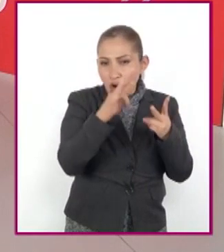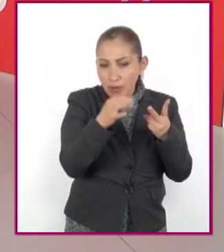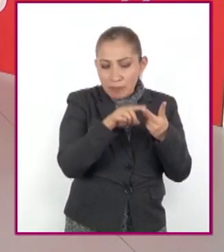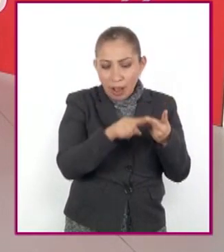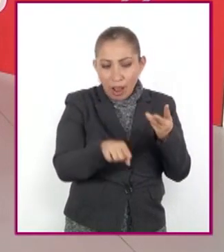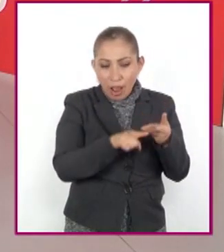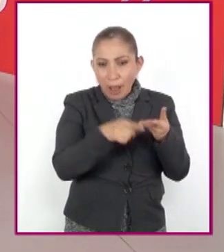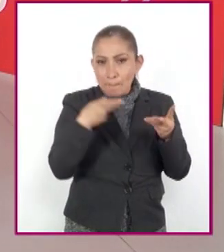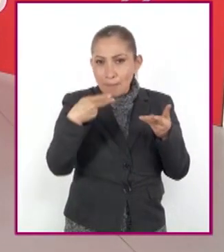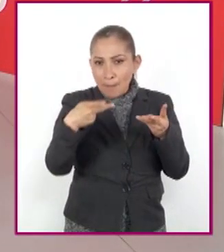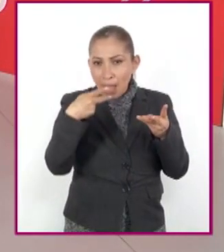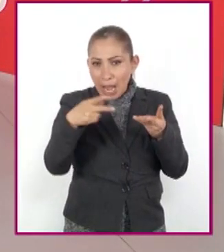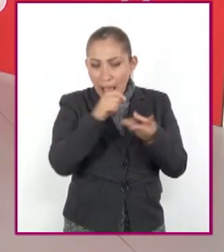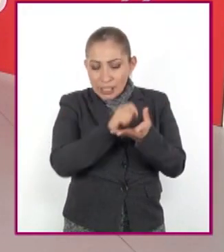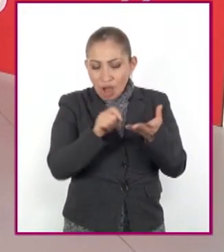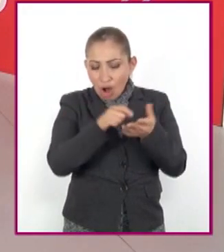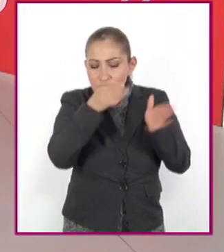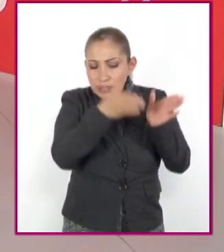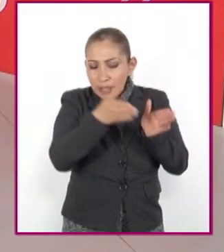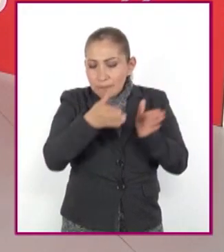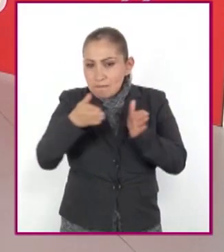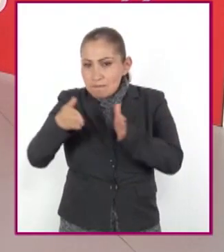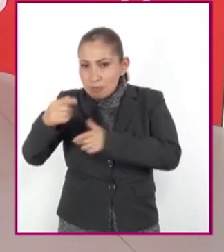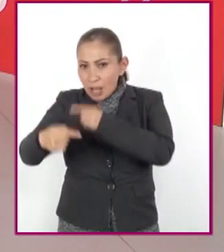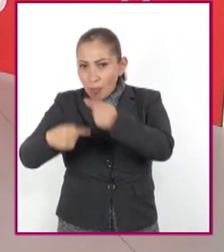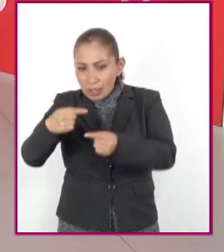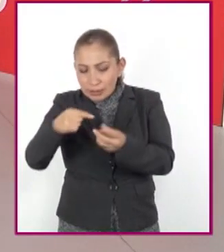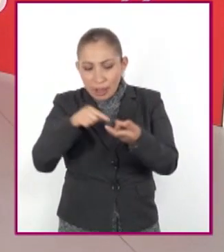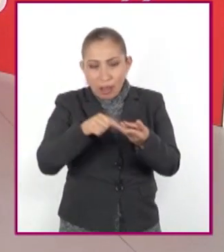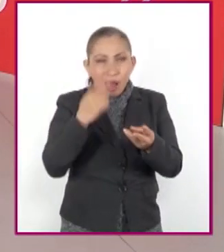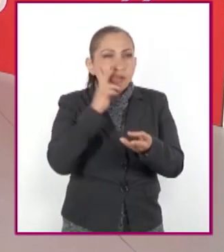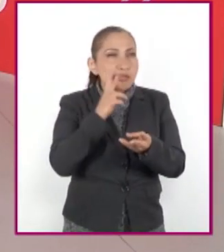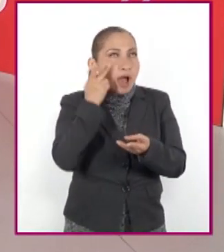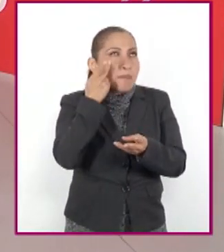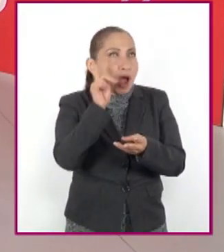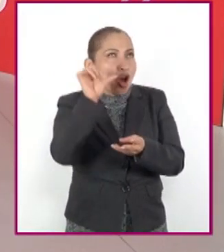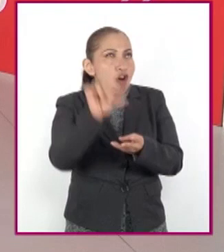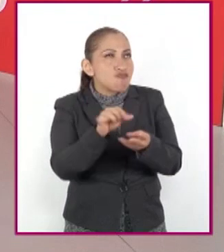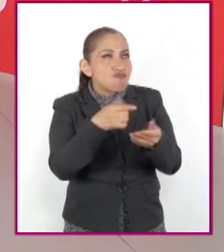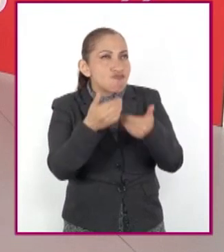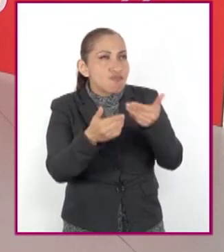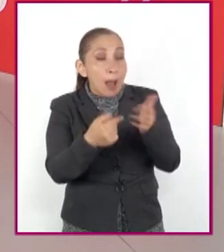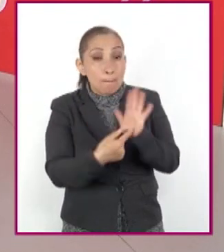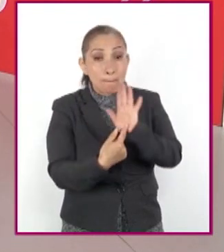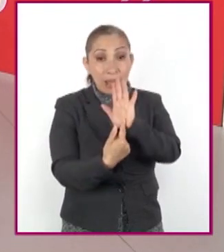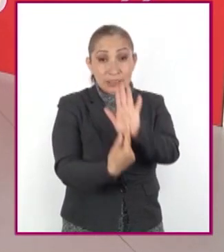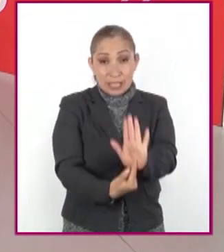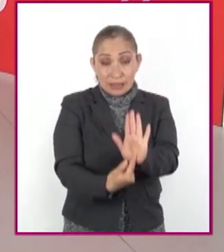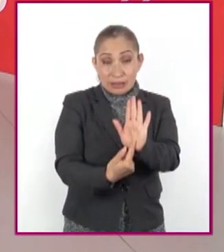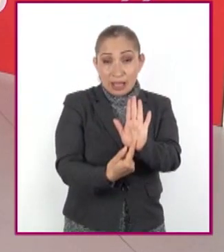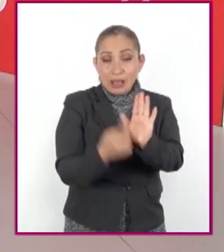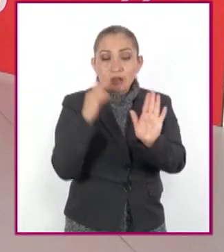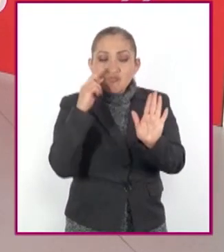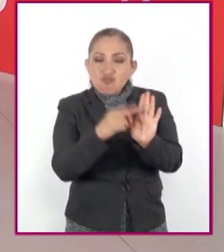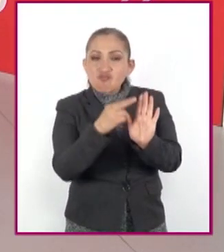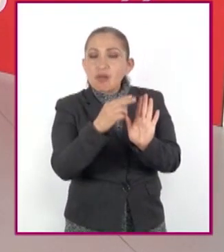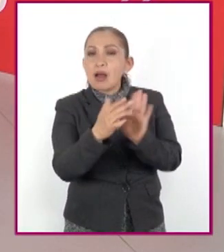elaboración de un guión de secuencias, improvisación, presentación de